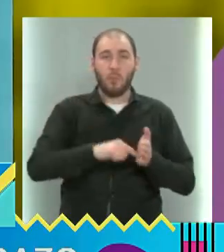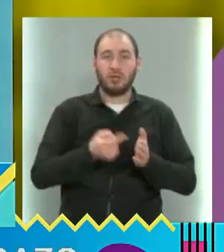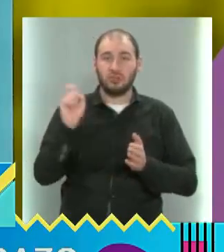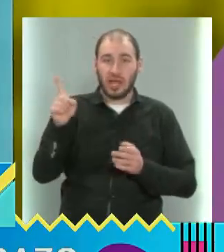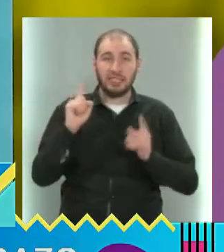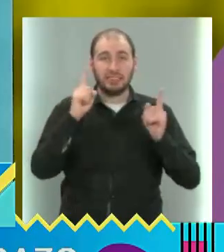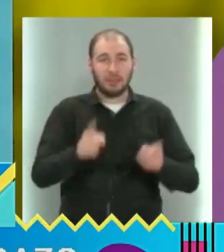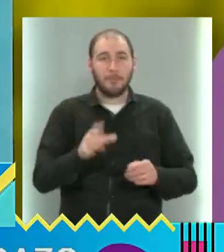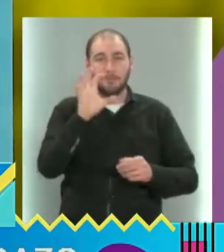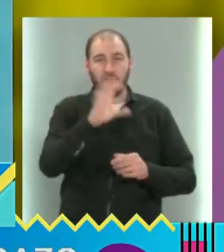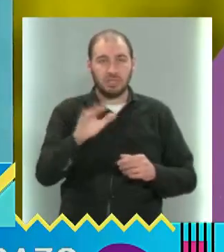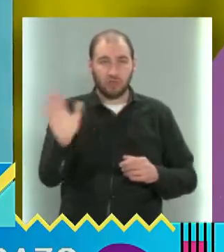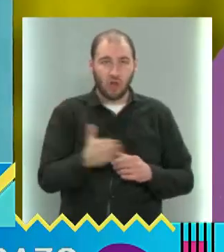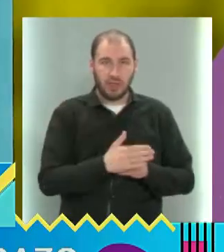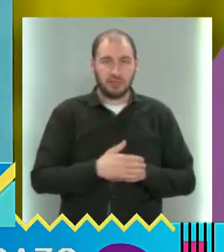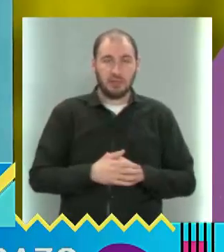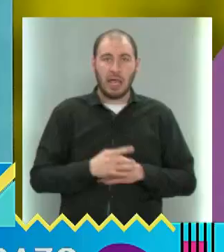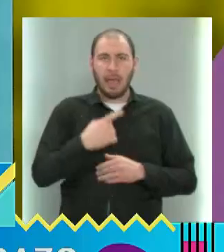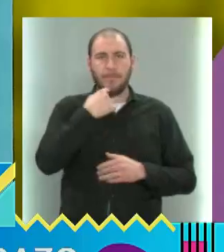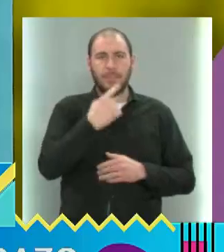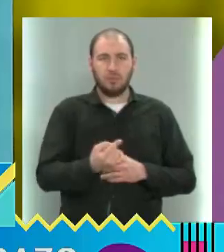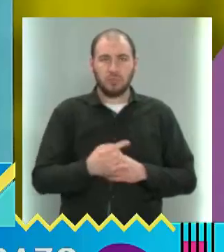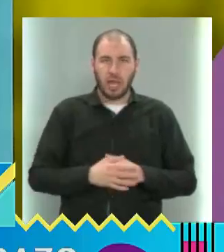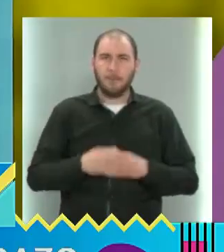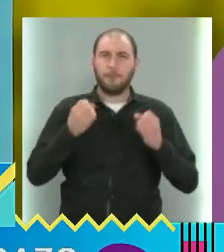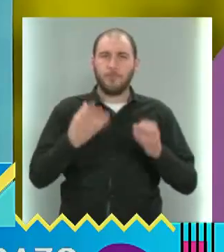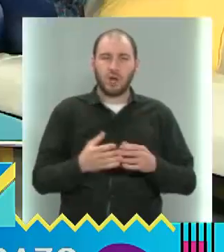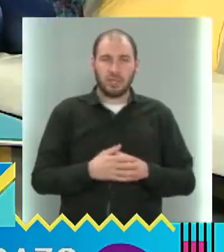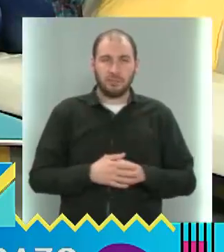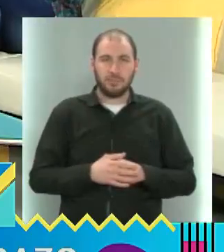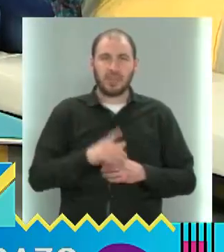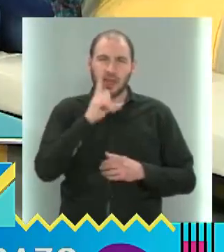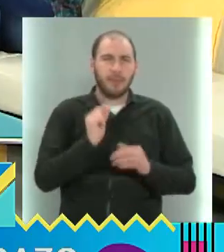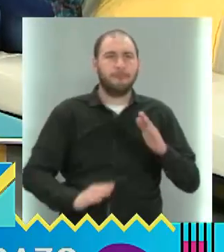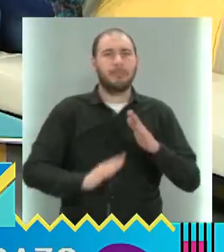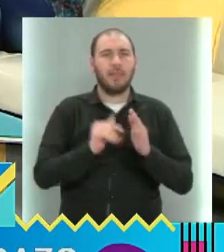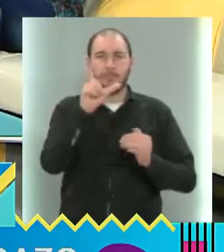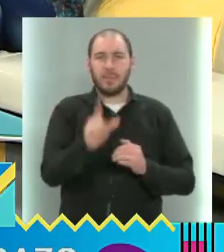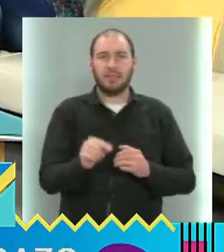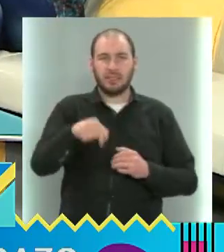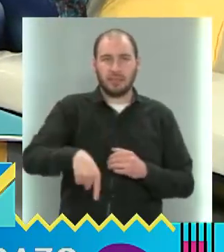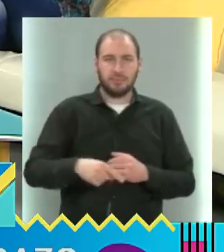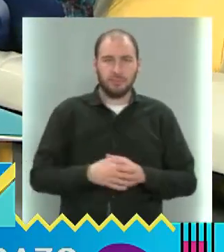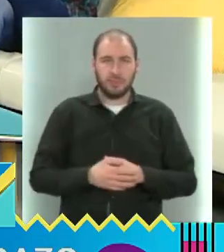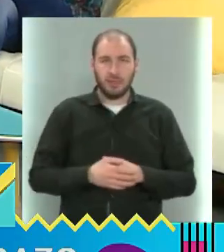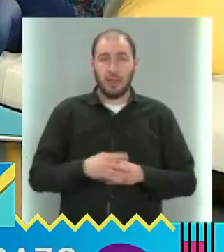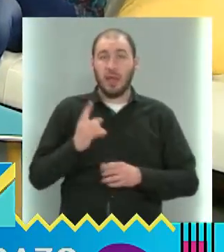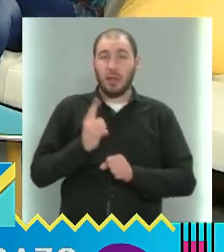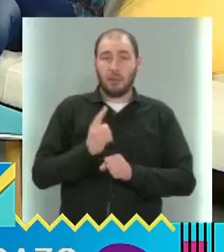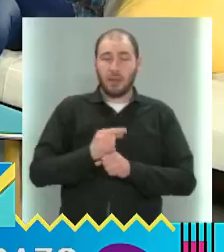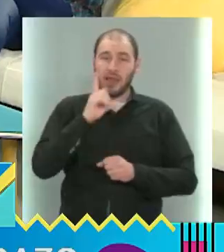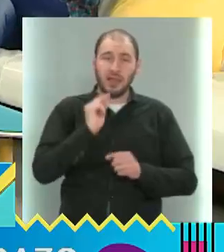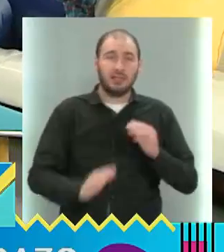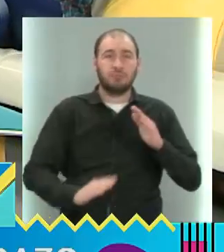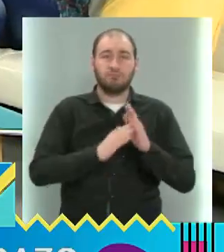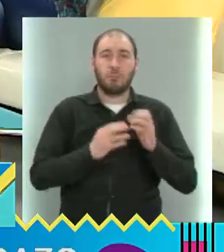también en todas las provincias. Y la pregunta sería, ¿por qué es un día histórico para nuestro país? Bueno, principalmente es un día